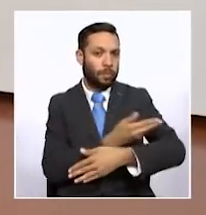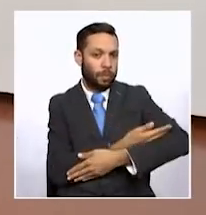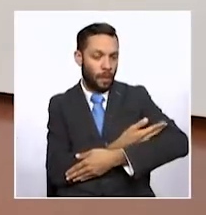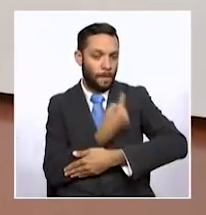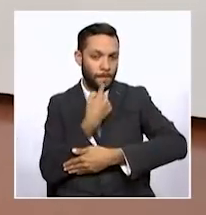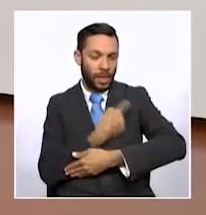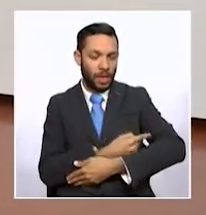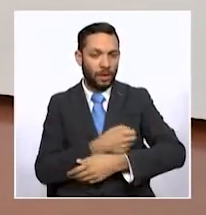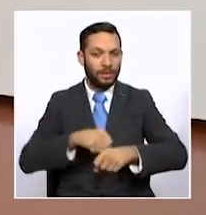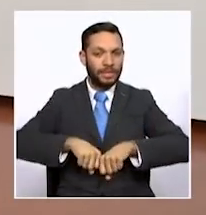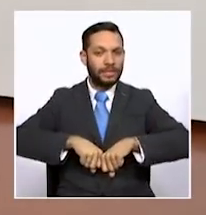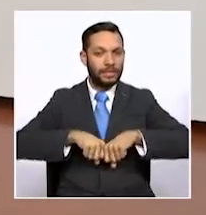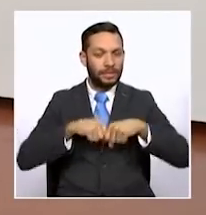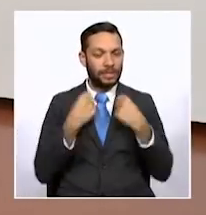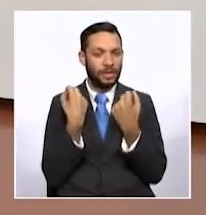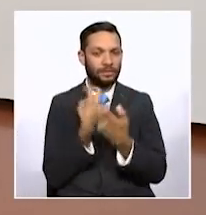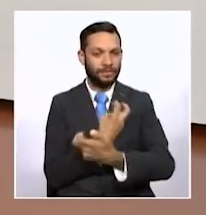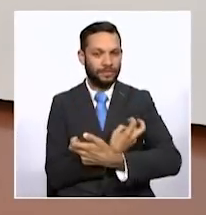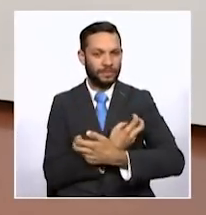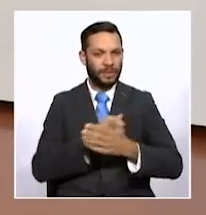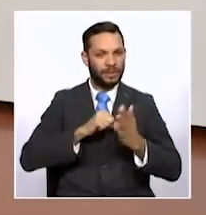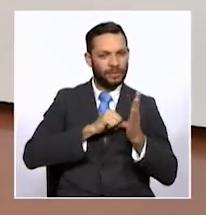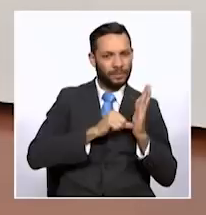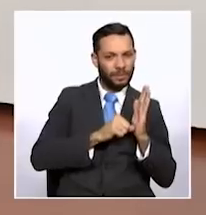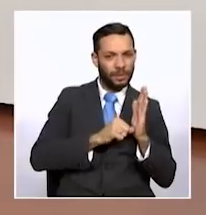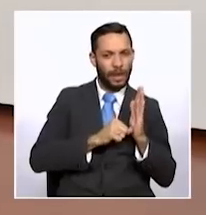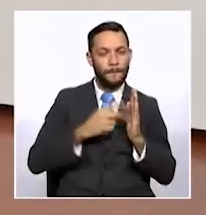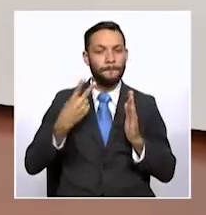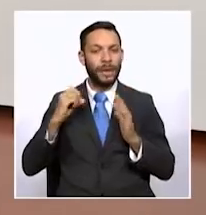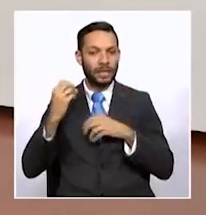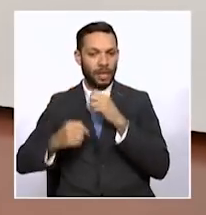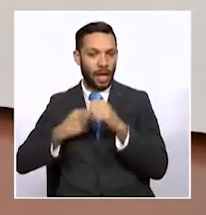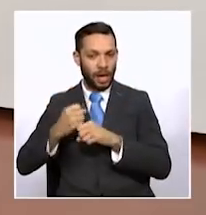cadera izquierda y me realizaron cirugía a los 20 años.